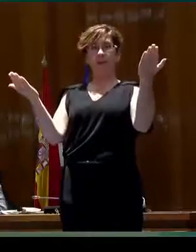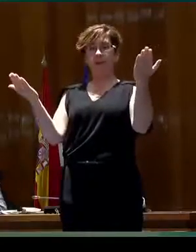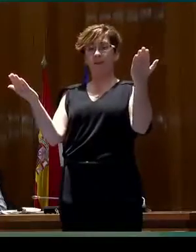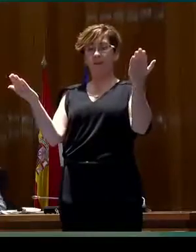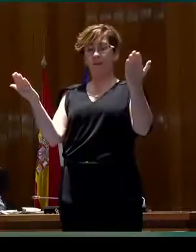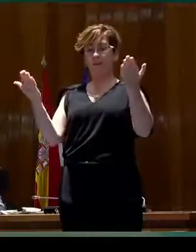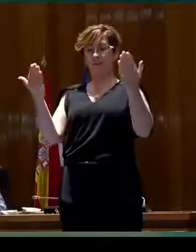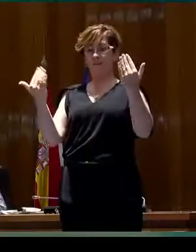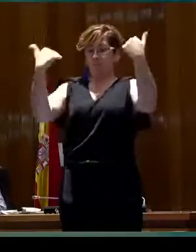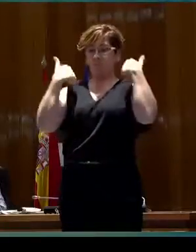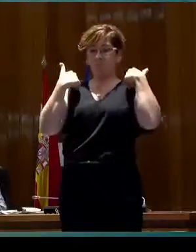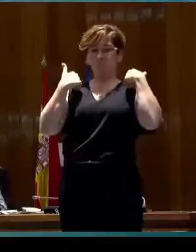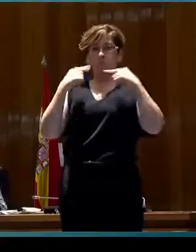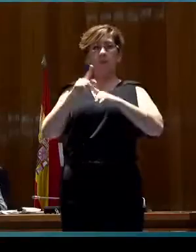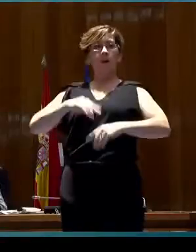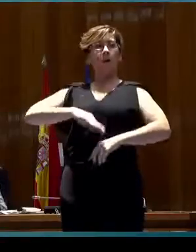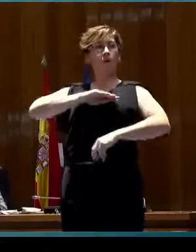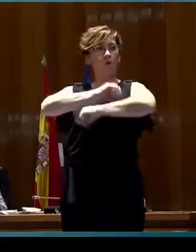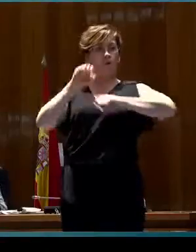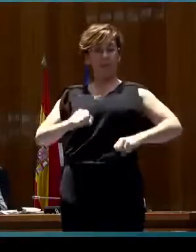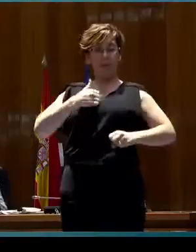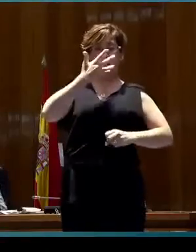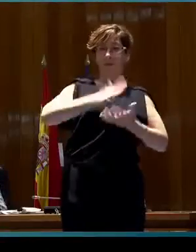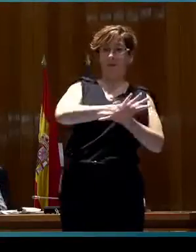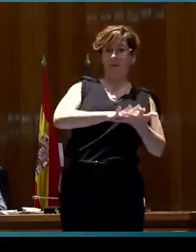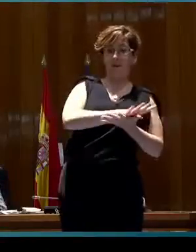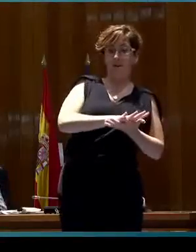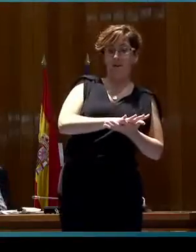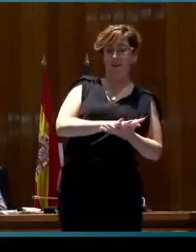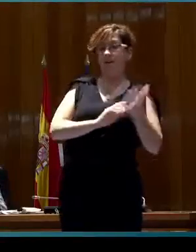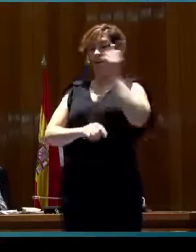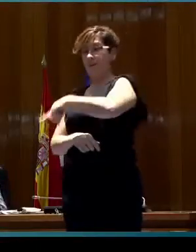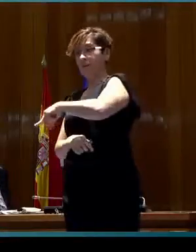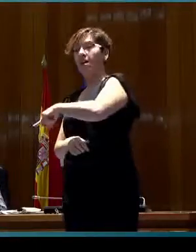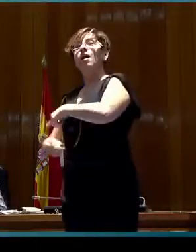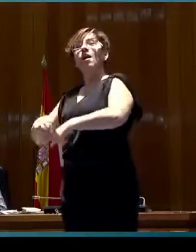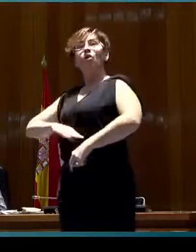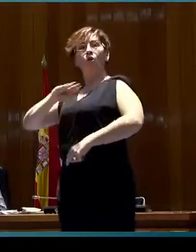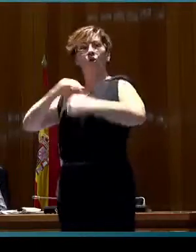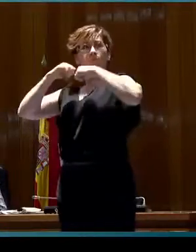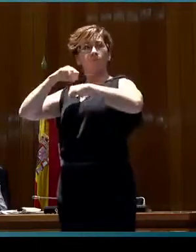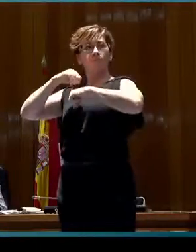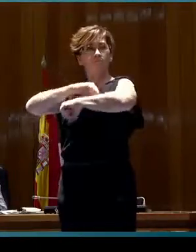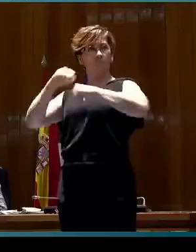las competencias de lengua de signos frente a las competencias que se exigen